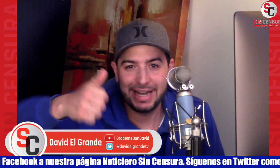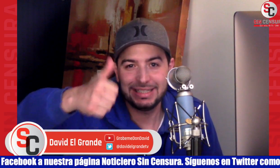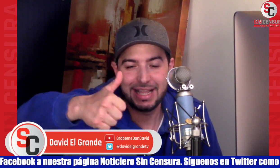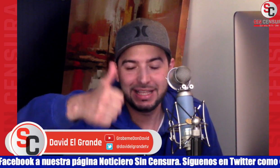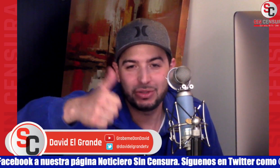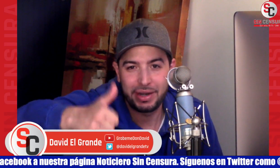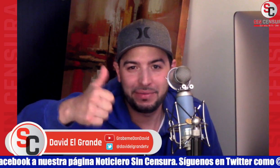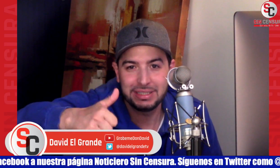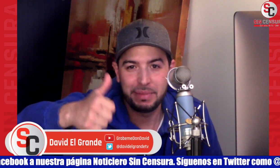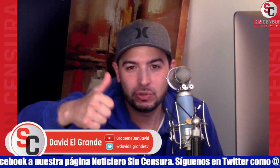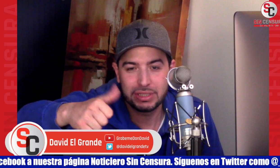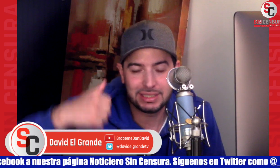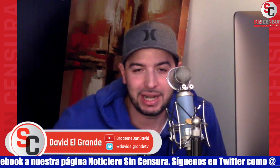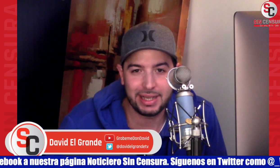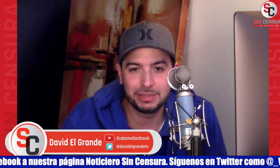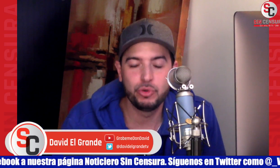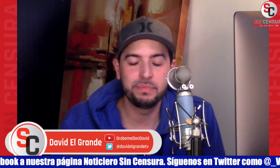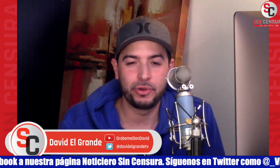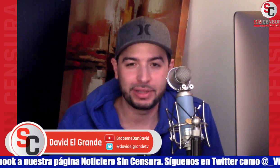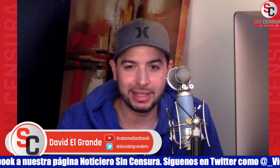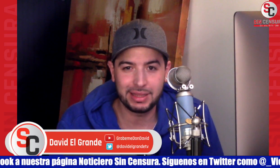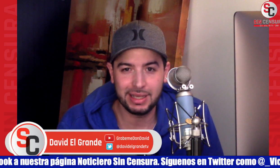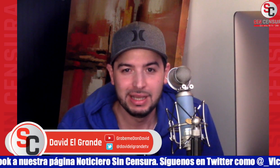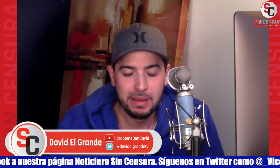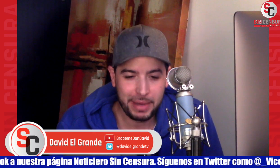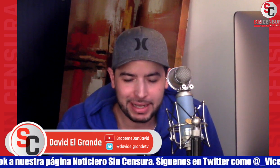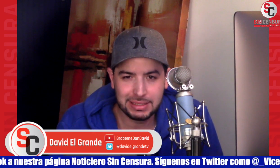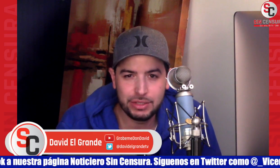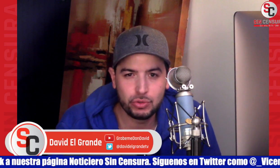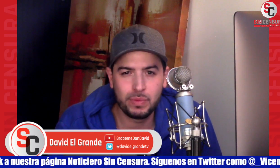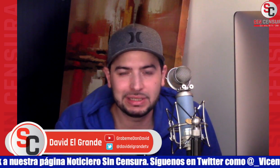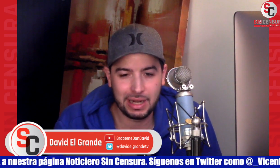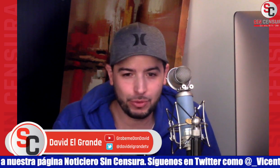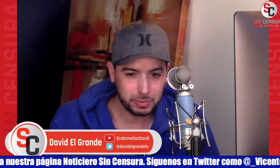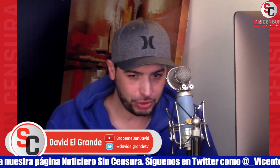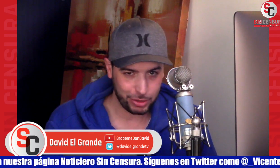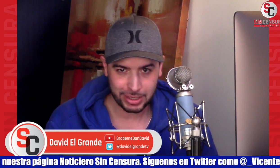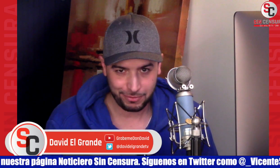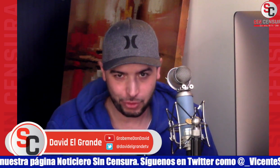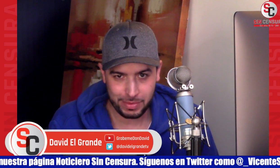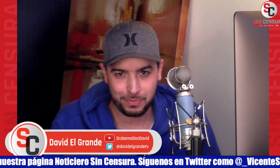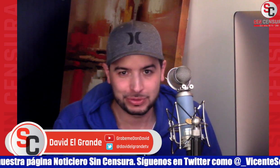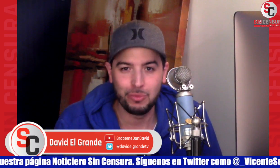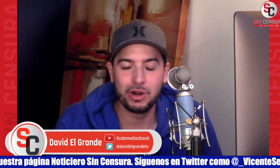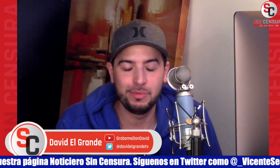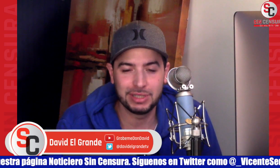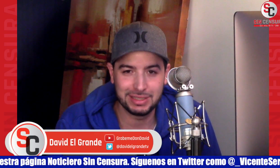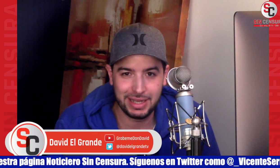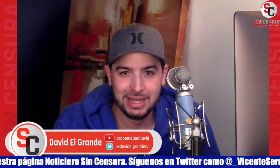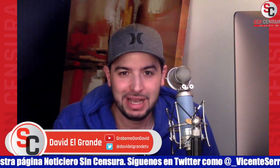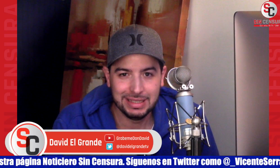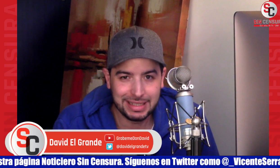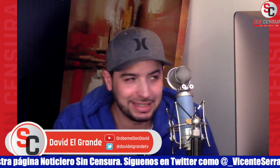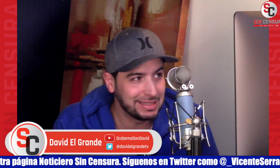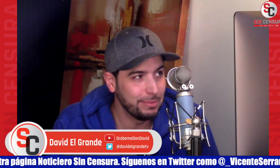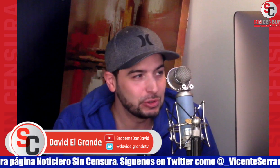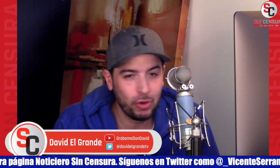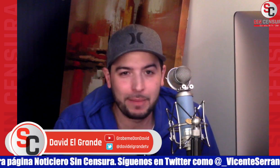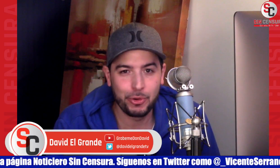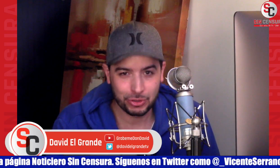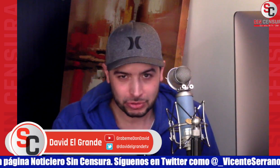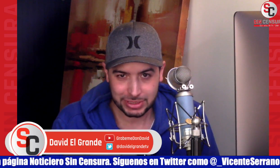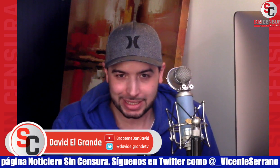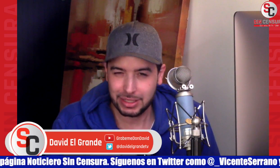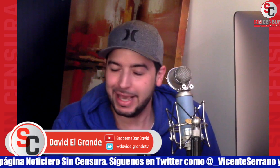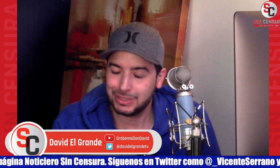de dar ese dedito arriba ese me gusta ese like es muy importante para que así youtube alce la voz porque de otra forma pues como lo vamos a hacer así que necesitamos